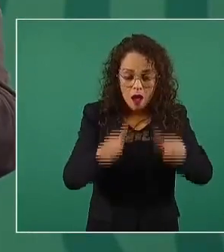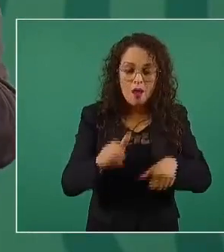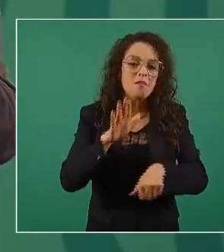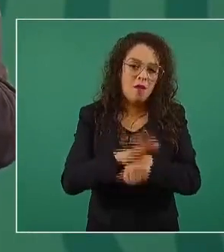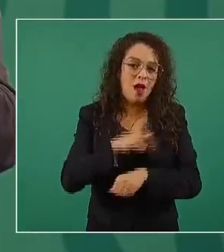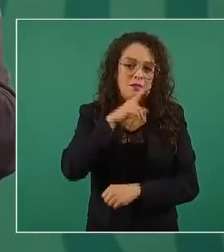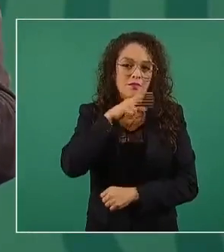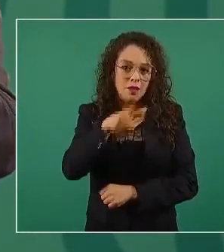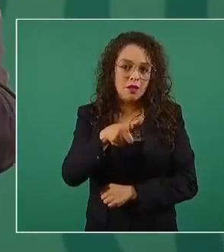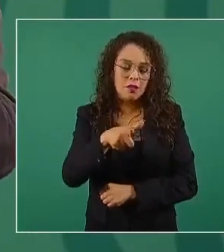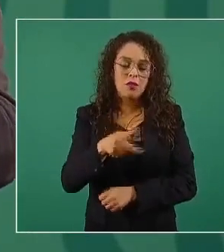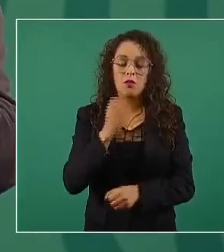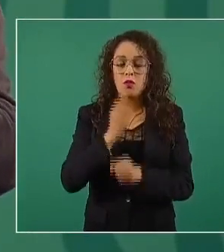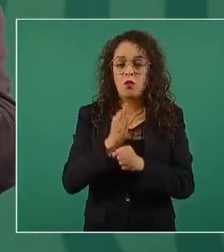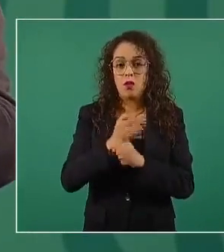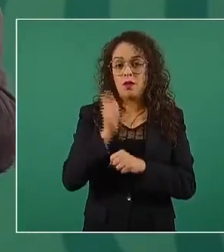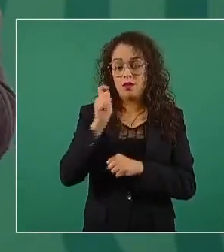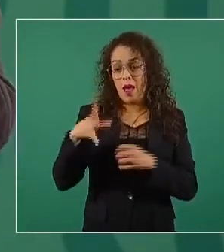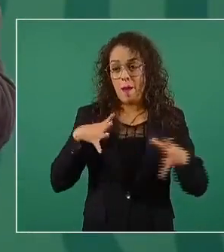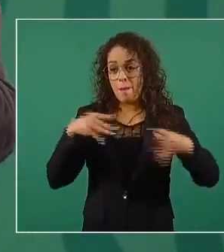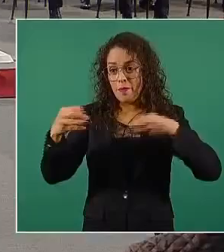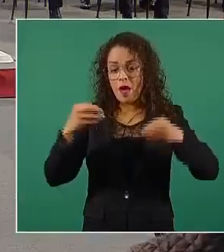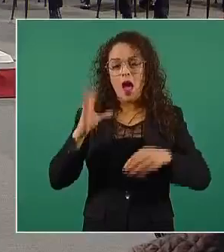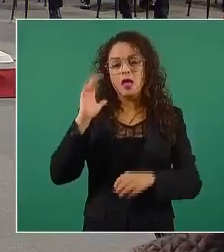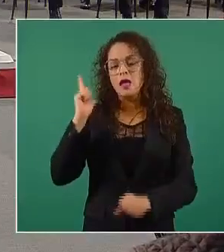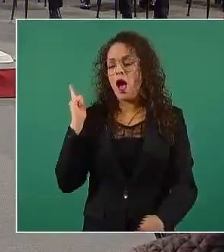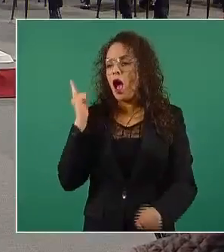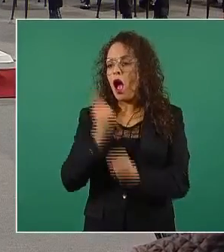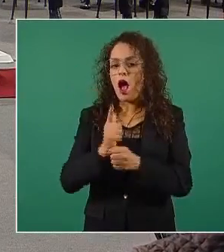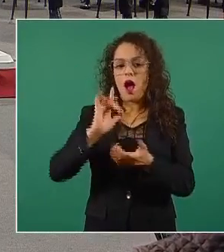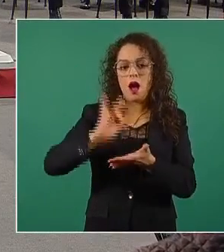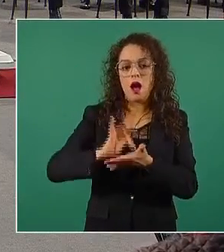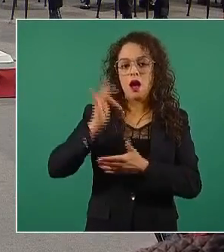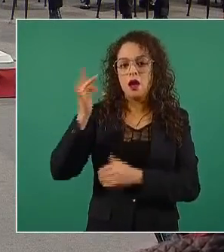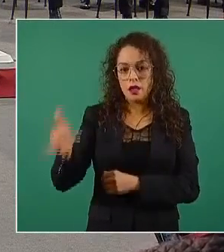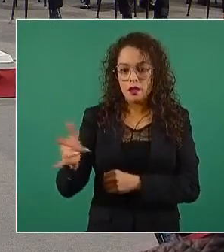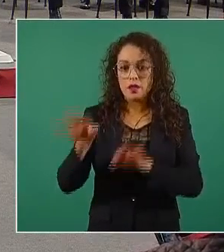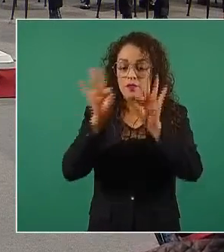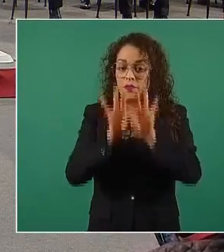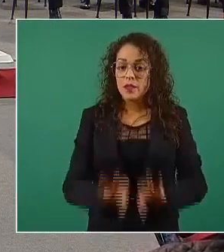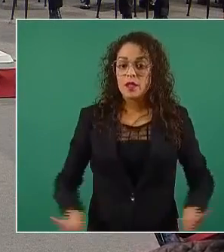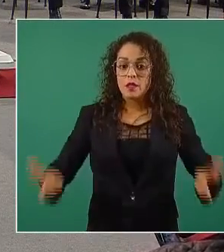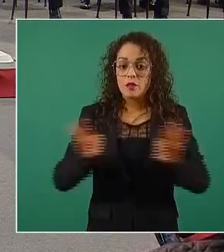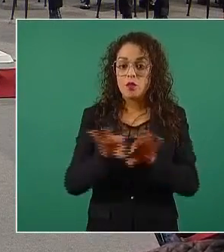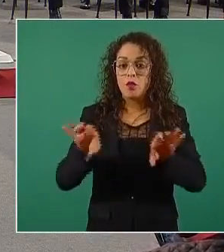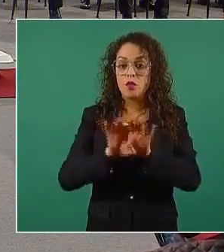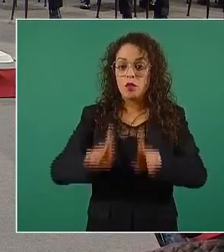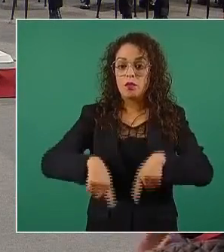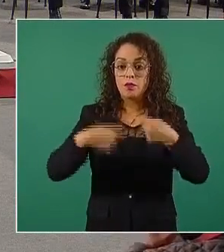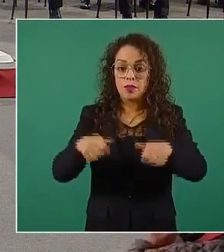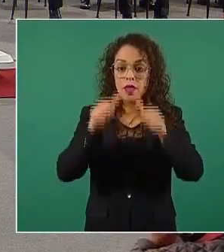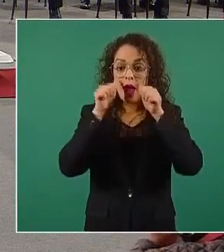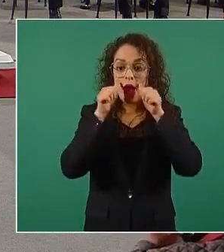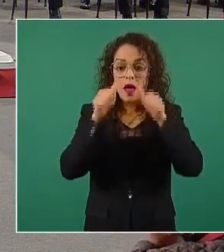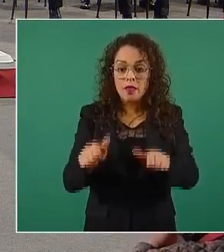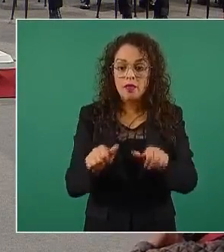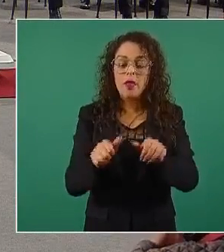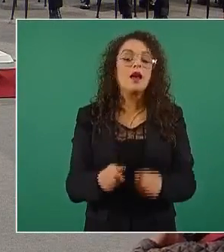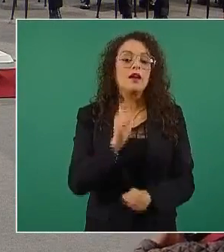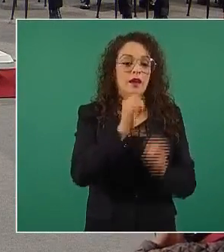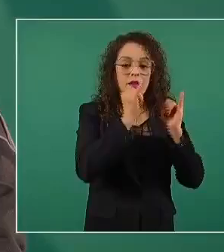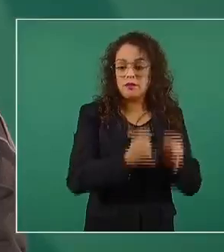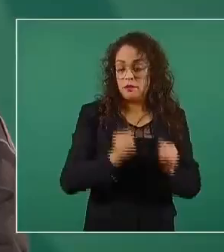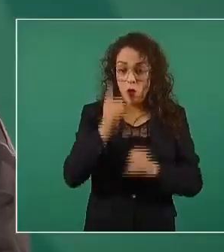ver la importancia enorme de atender individualmente, y no solamente a los niños y a las niñas y a los